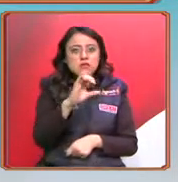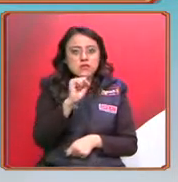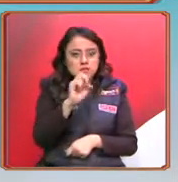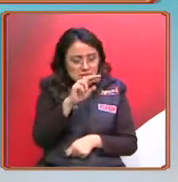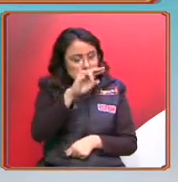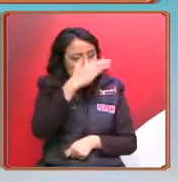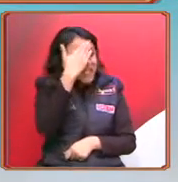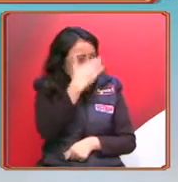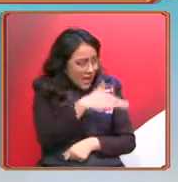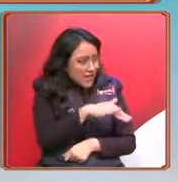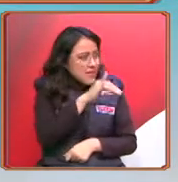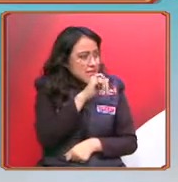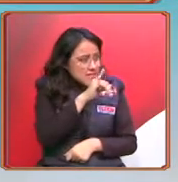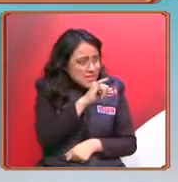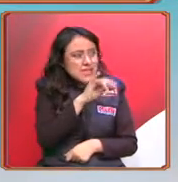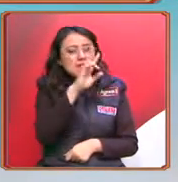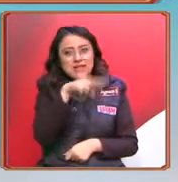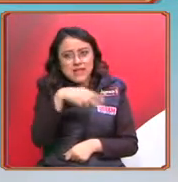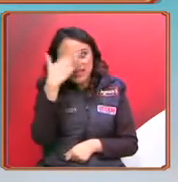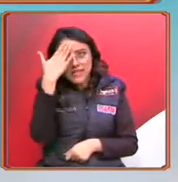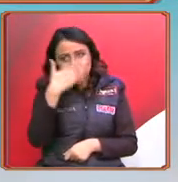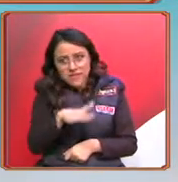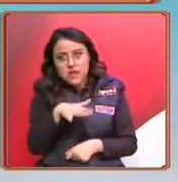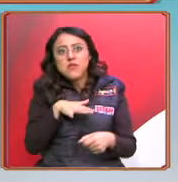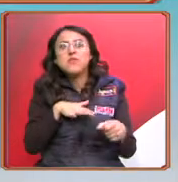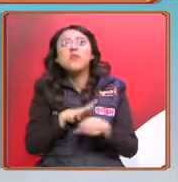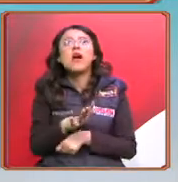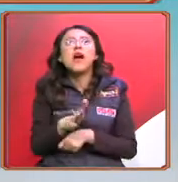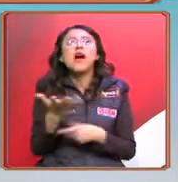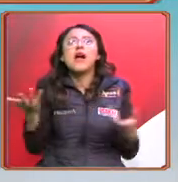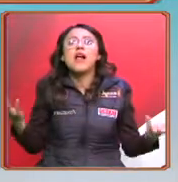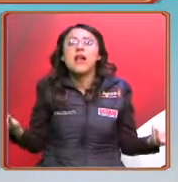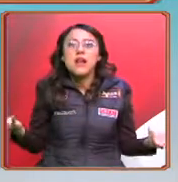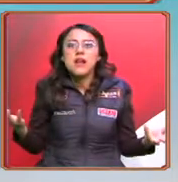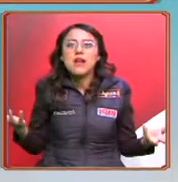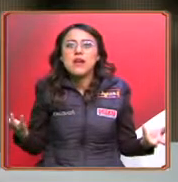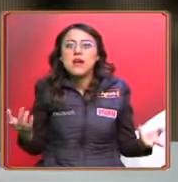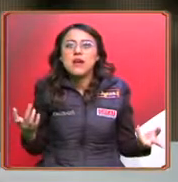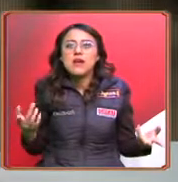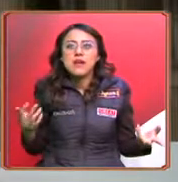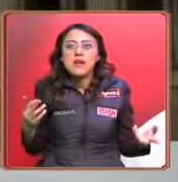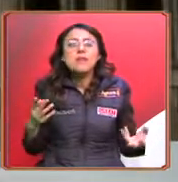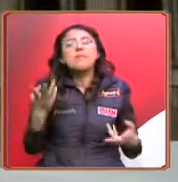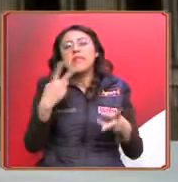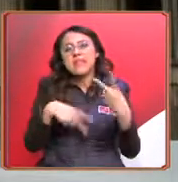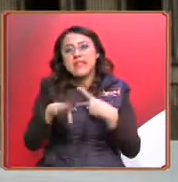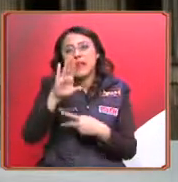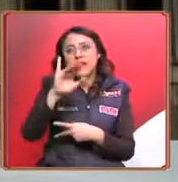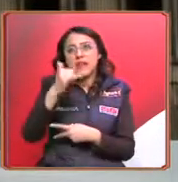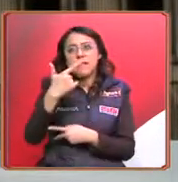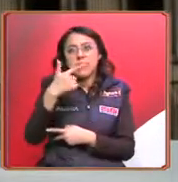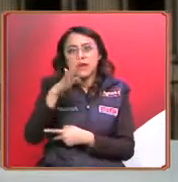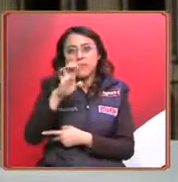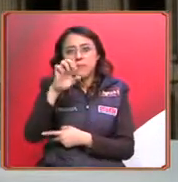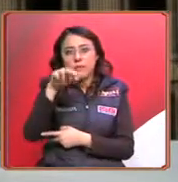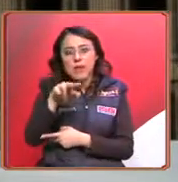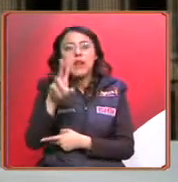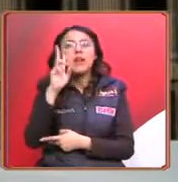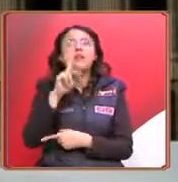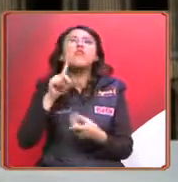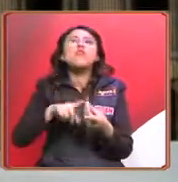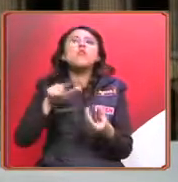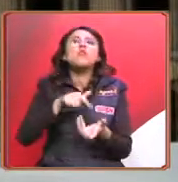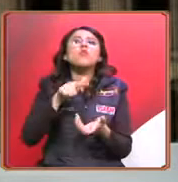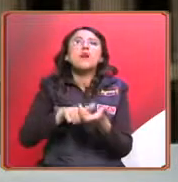va a hacer. Bueno, ya, ¿cuál es este contenedor? Ya no, pásale al Big Ben. ¿Dónde están ubicados? Pues te vas